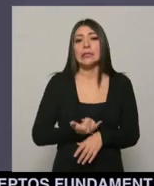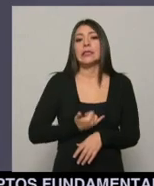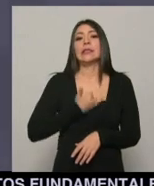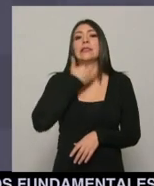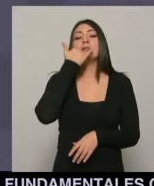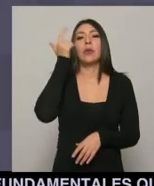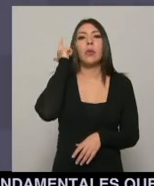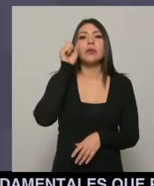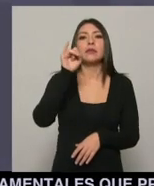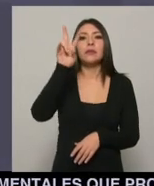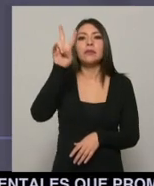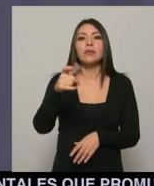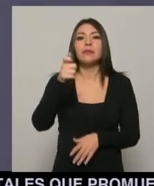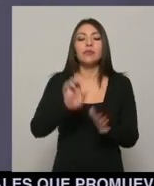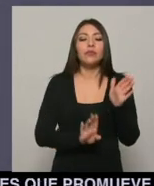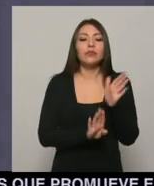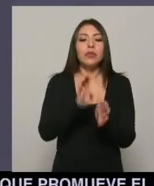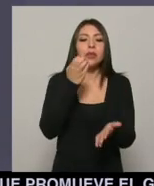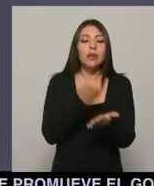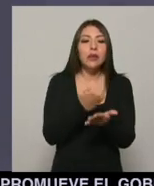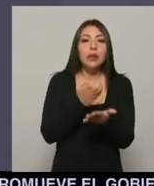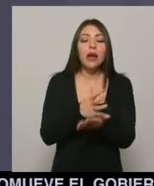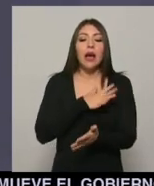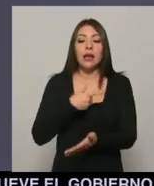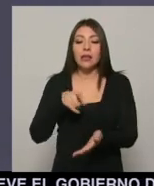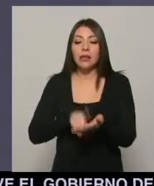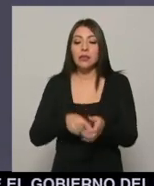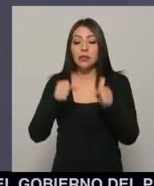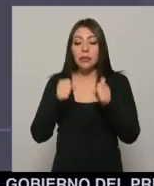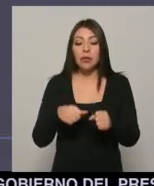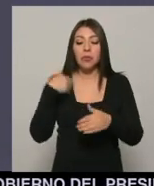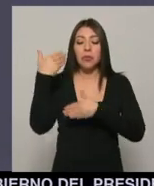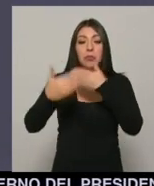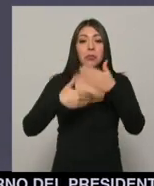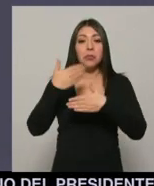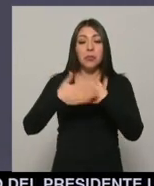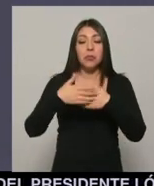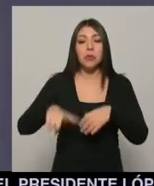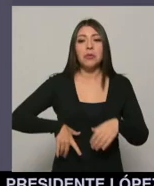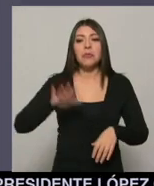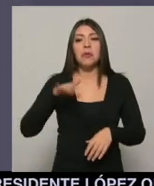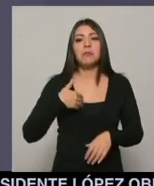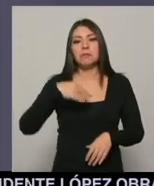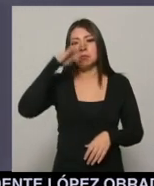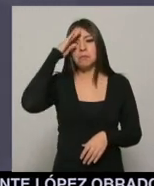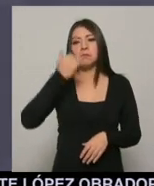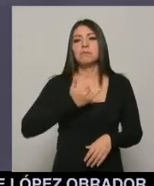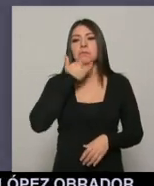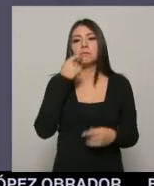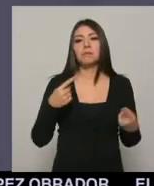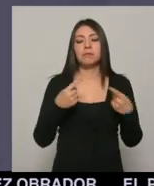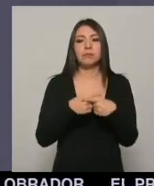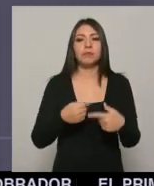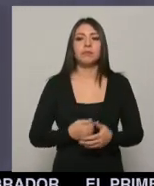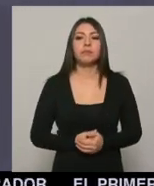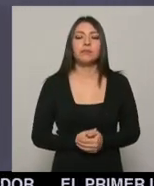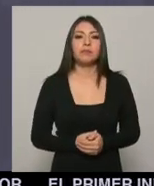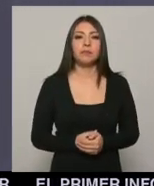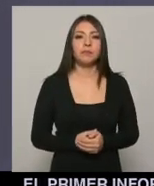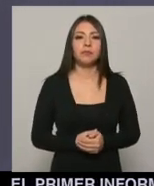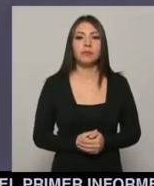crecimiento económico, ojalá tengamos seguridad, pero las estrategias que siguen creo que son muy erróneas. Martí Batres. Bueno, varias cosas.